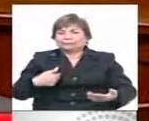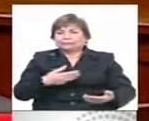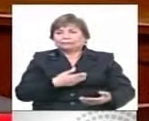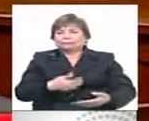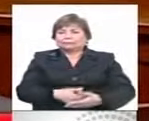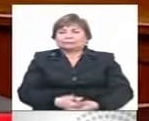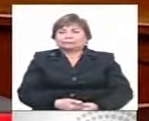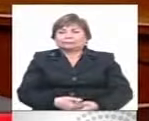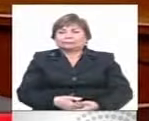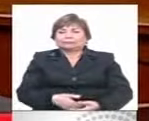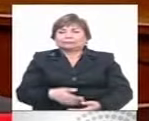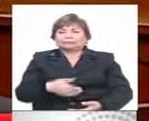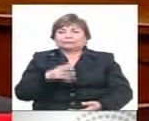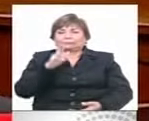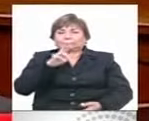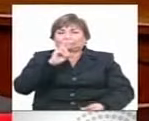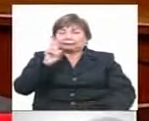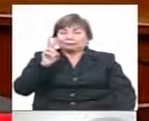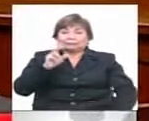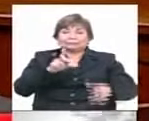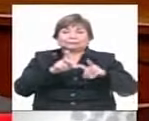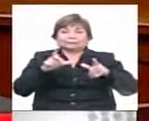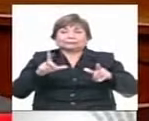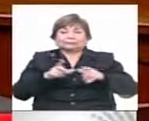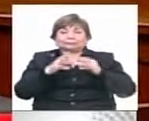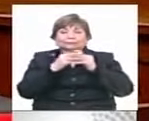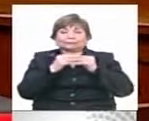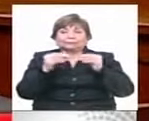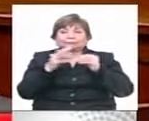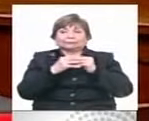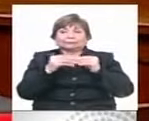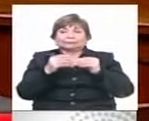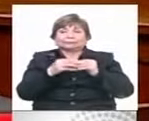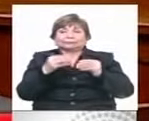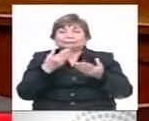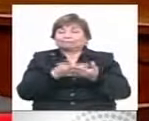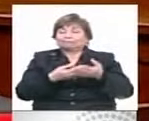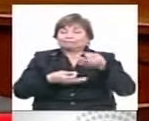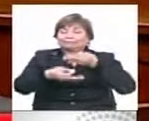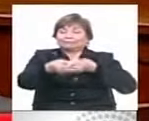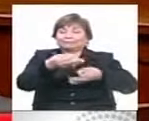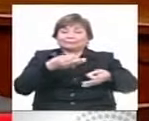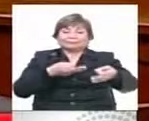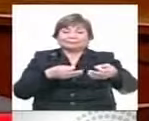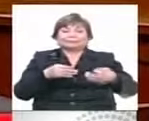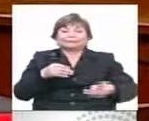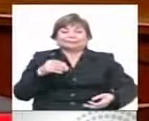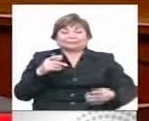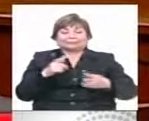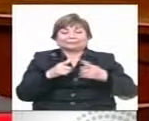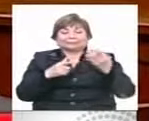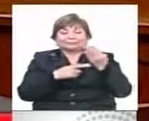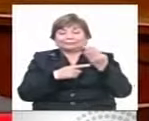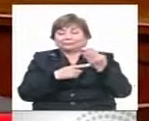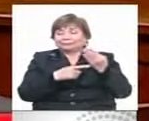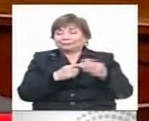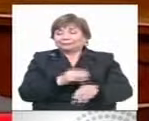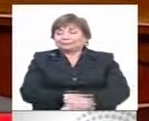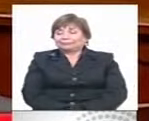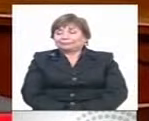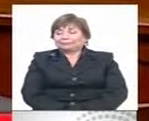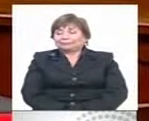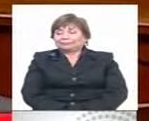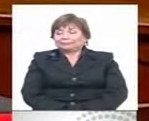de 32 centros de innovación productiva y transferencia tecnológica, CITE, en